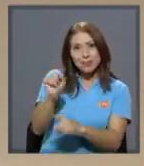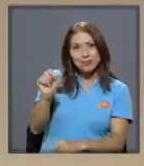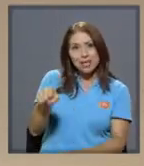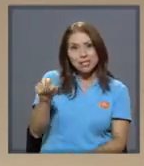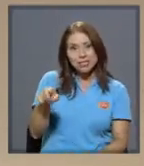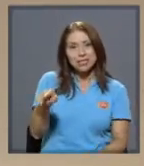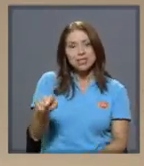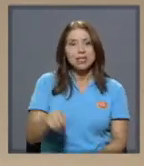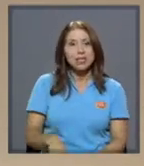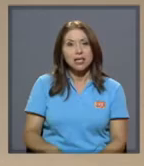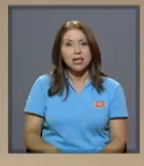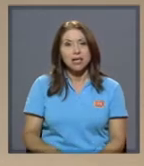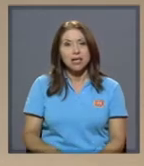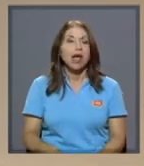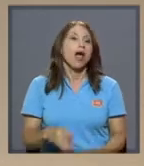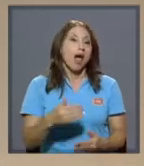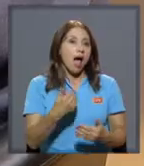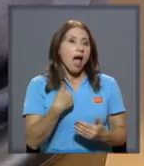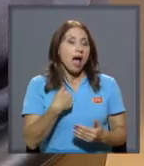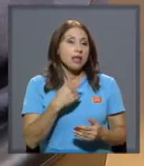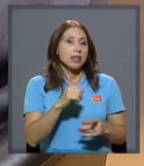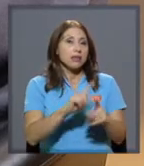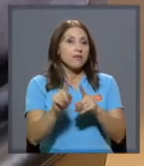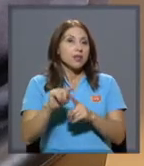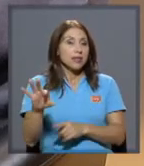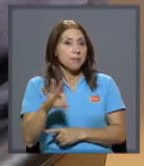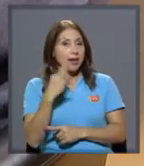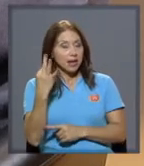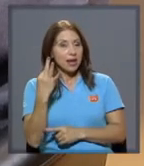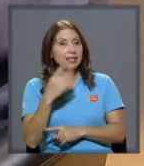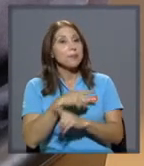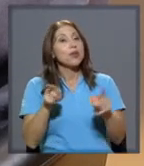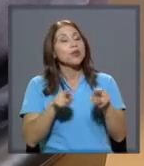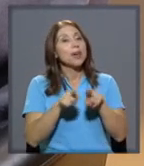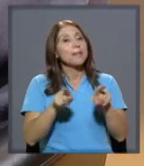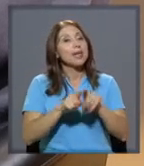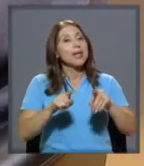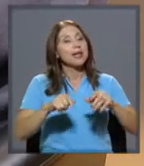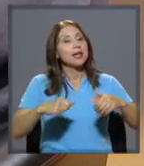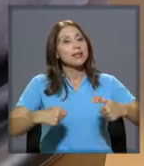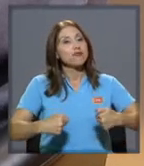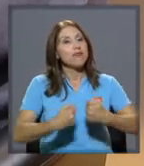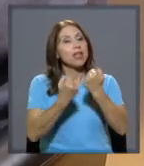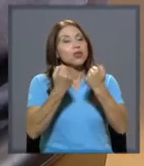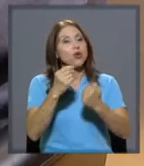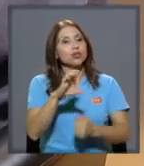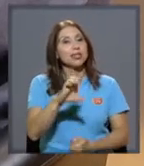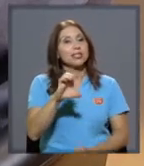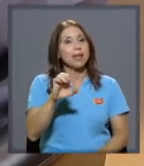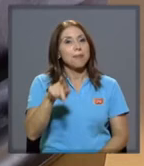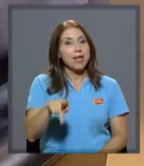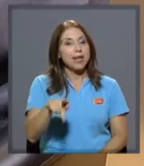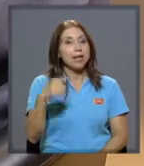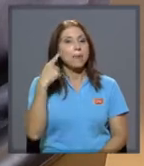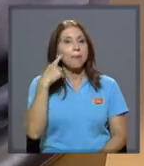cuales hay posibilidades, pero también hay un reto para el CCP, para uh-huh.